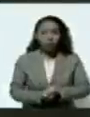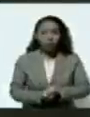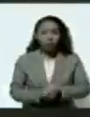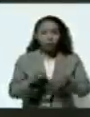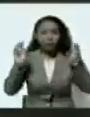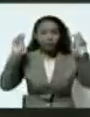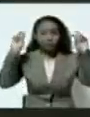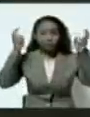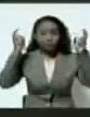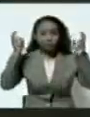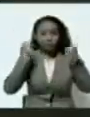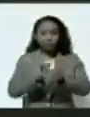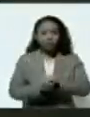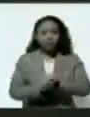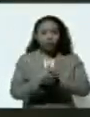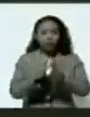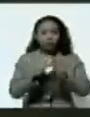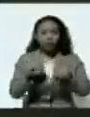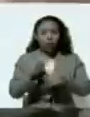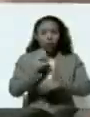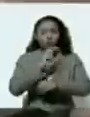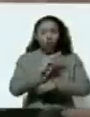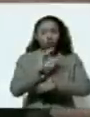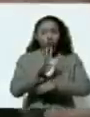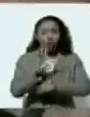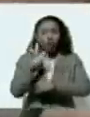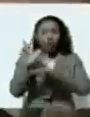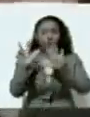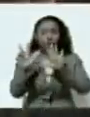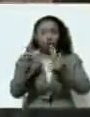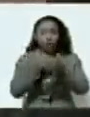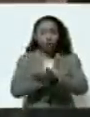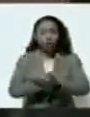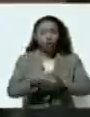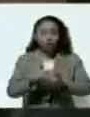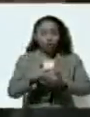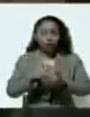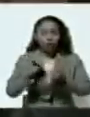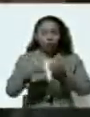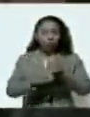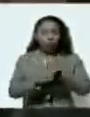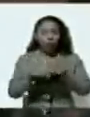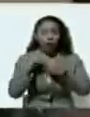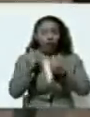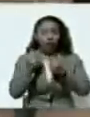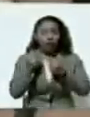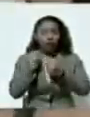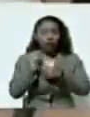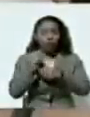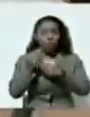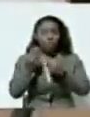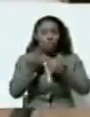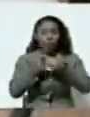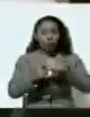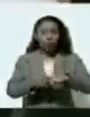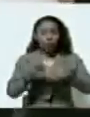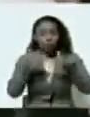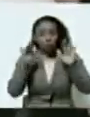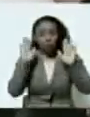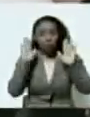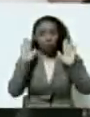comillas, de todos los 258 millones de dólares que se ha robado Guaidó solamente en efectivo de los presupuestos que